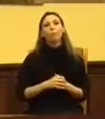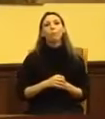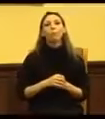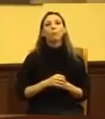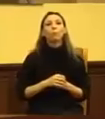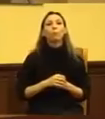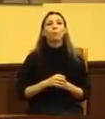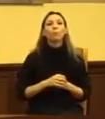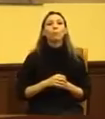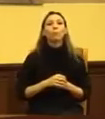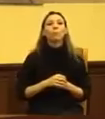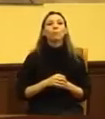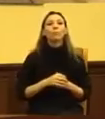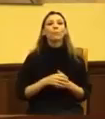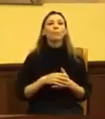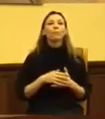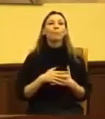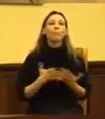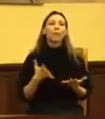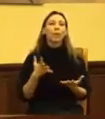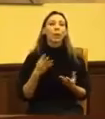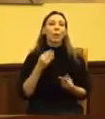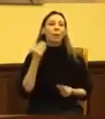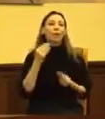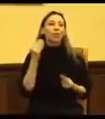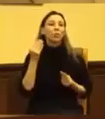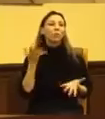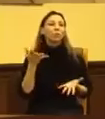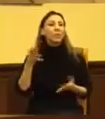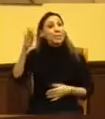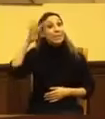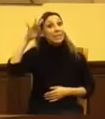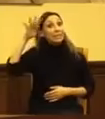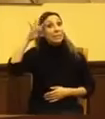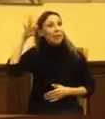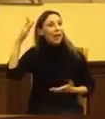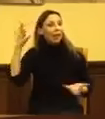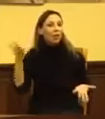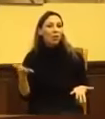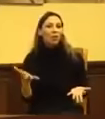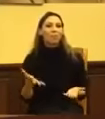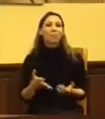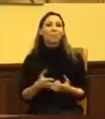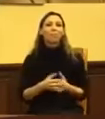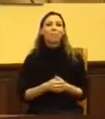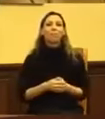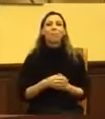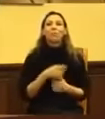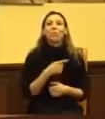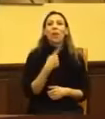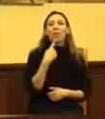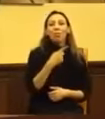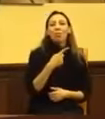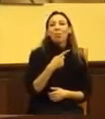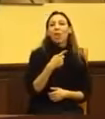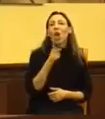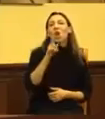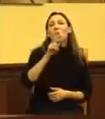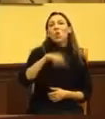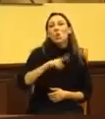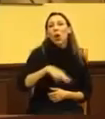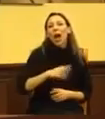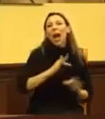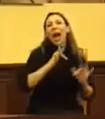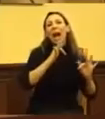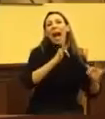gran musa. Es inspiradora para determinadas cuestiones. Usted no dice jamás, jamás, ni una sola